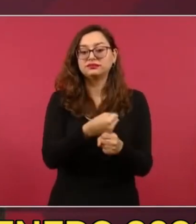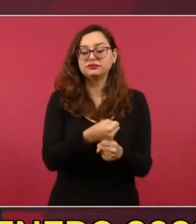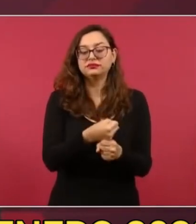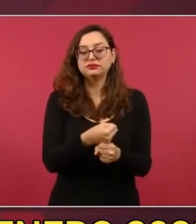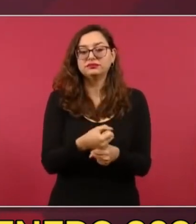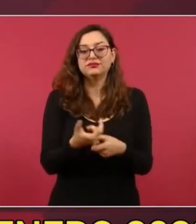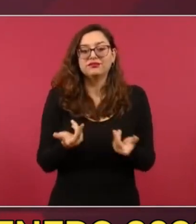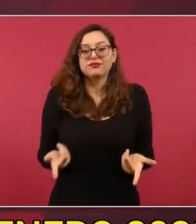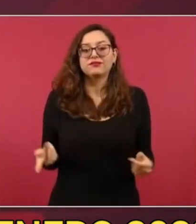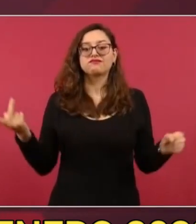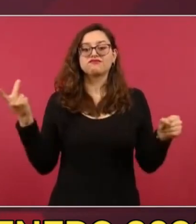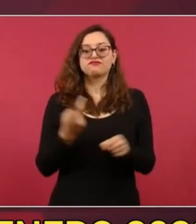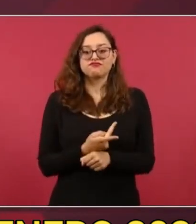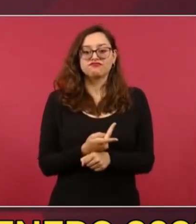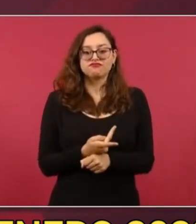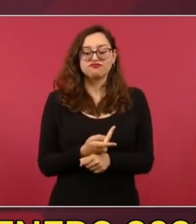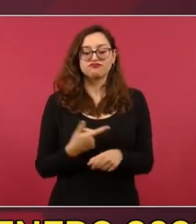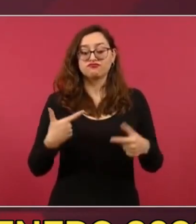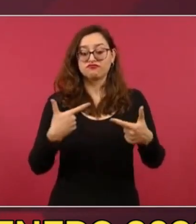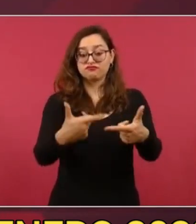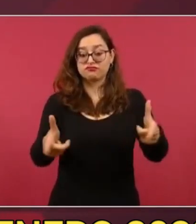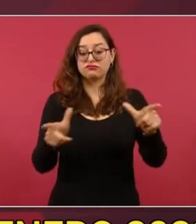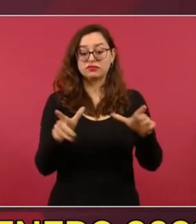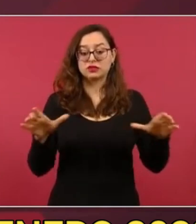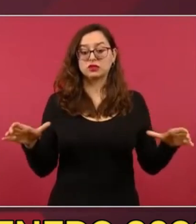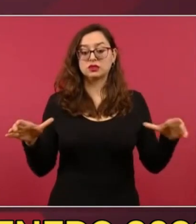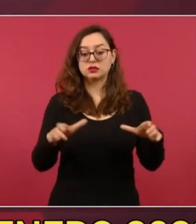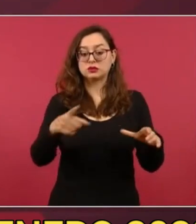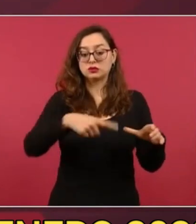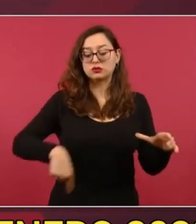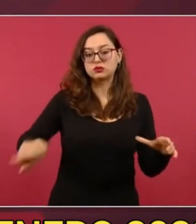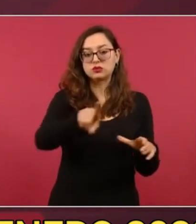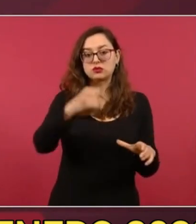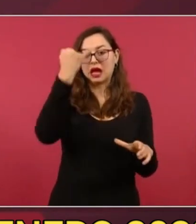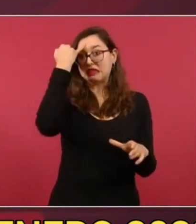crear una corriente de pensamiento